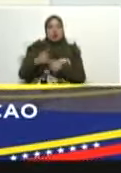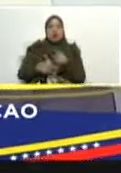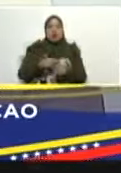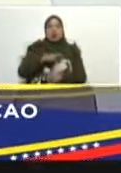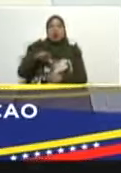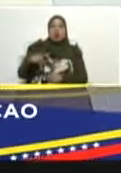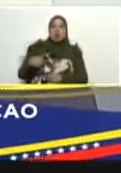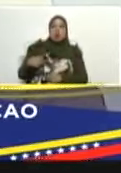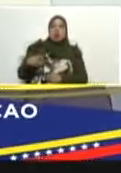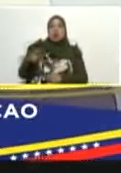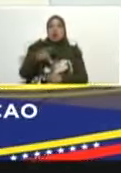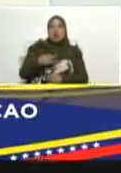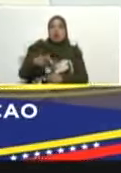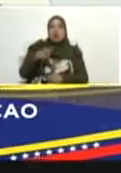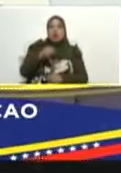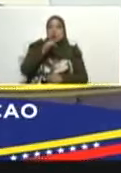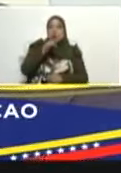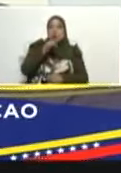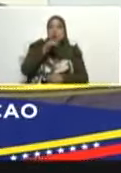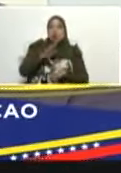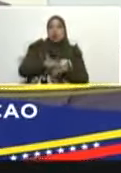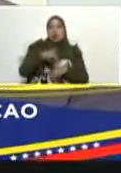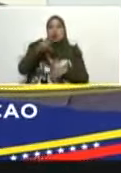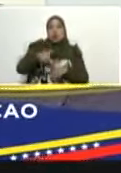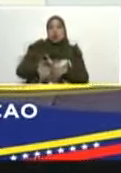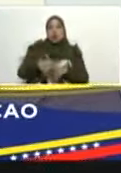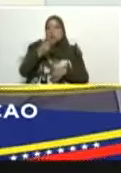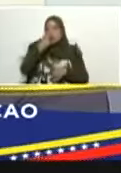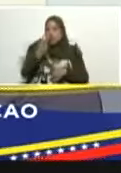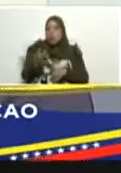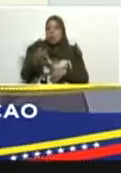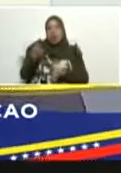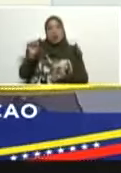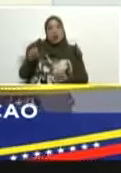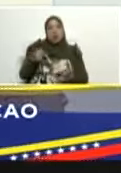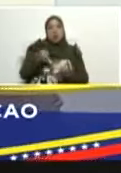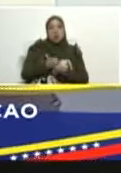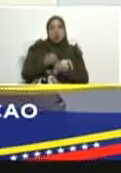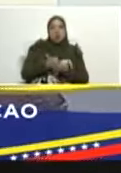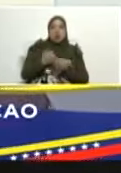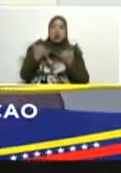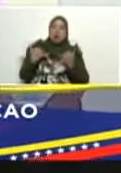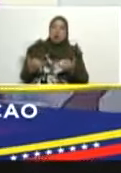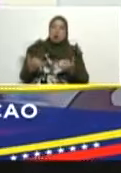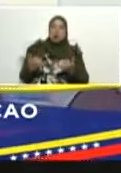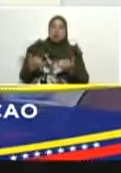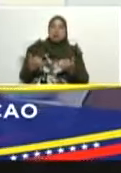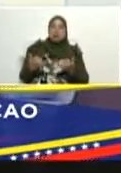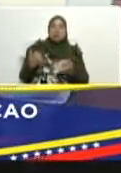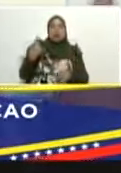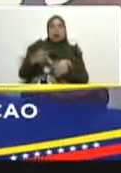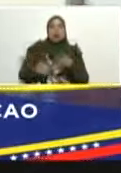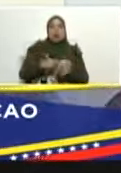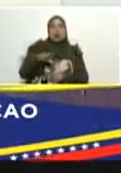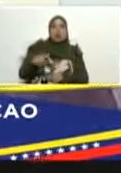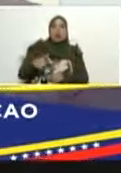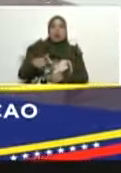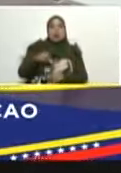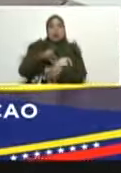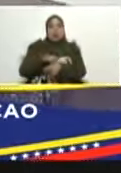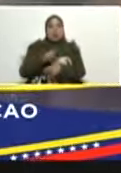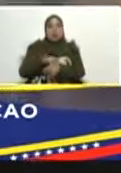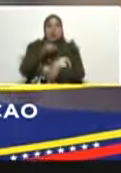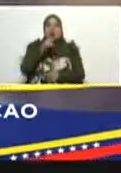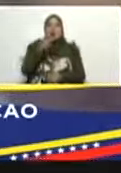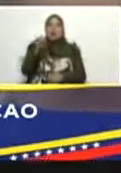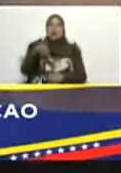tendrá que buscar paracaídas porque aquí le quitamos la escoba y será precisamente la doctora Carla